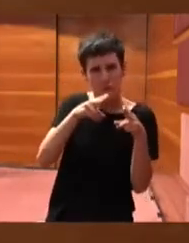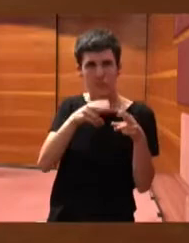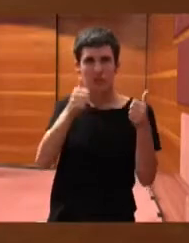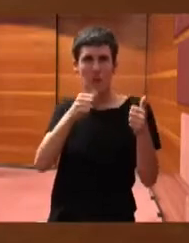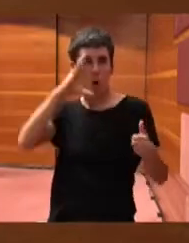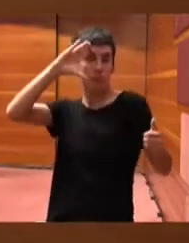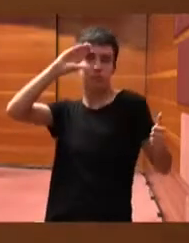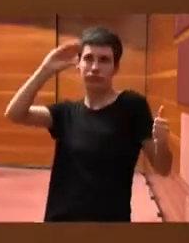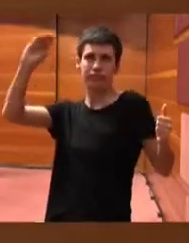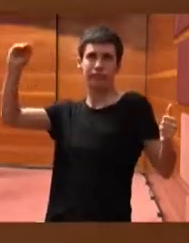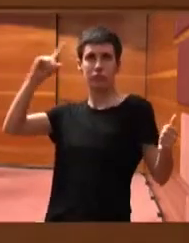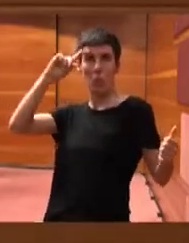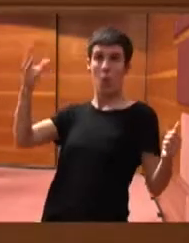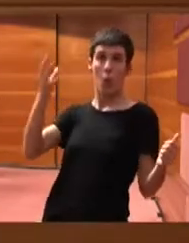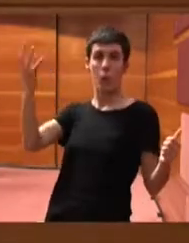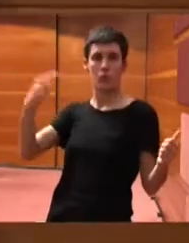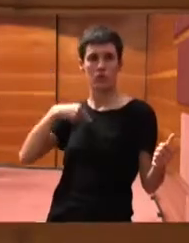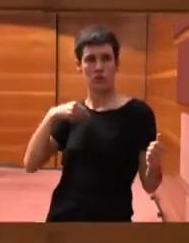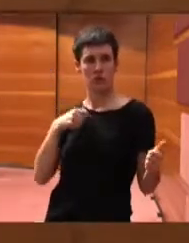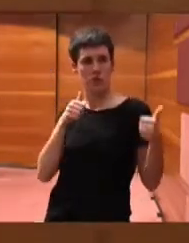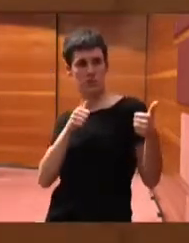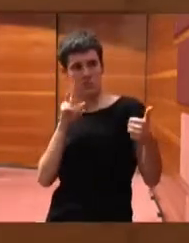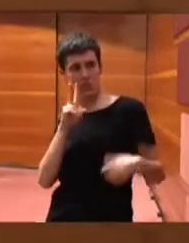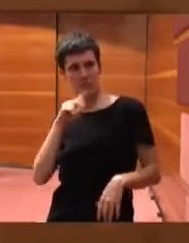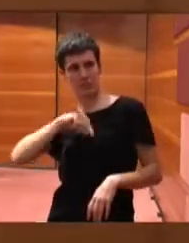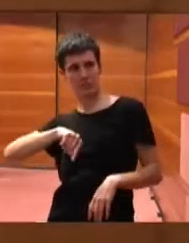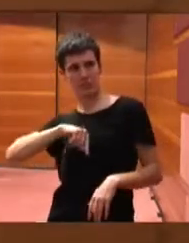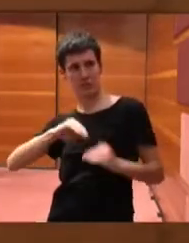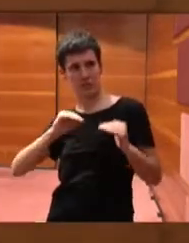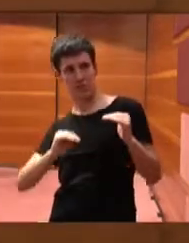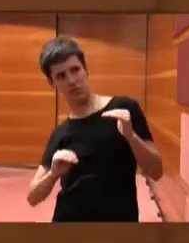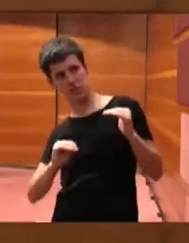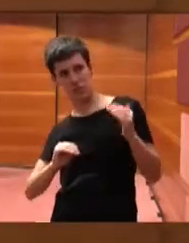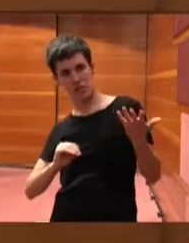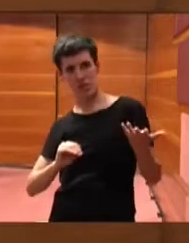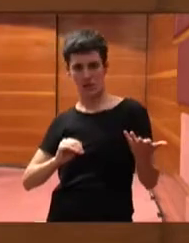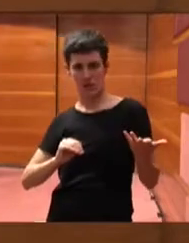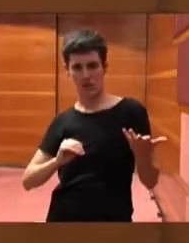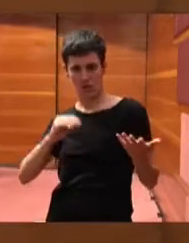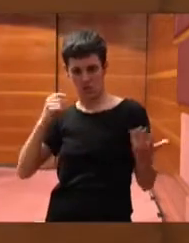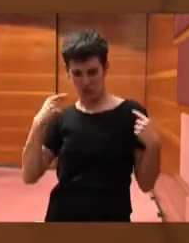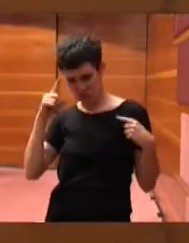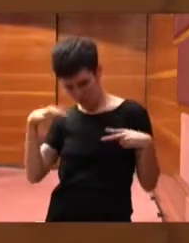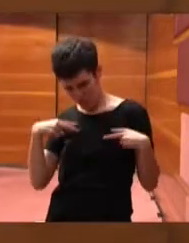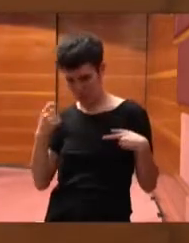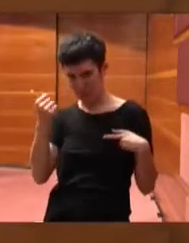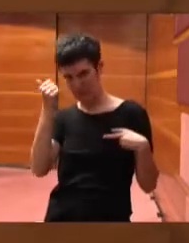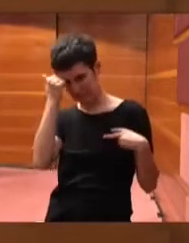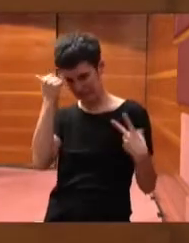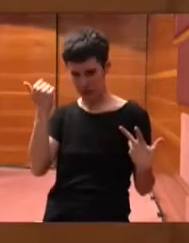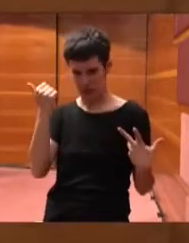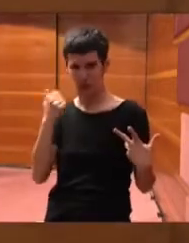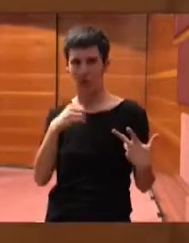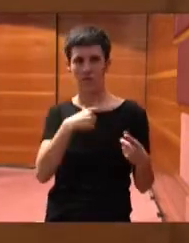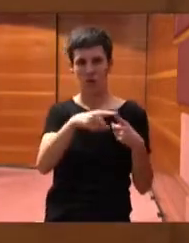tan listos, que yo me siento, pues, muy inferior, inculta, que se me escapan muchas claves, y no